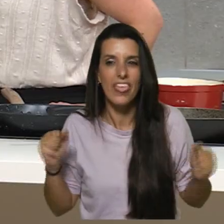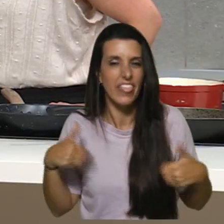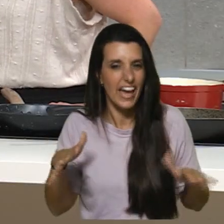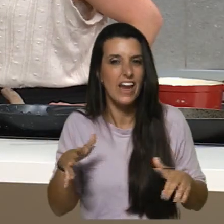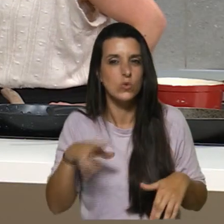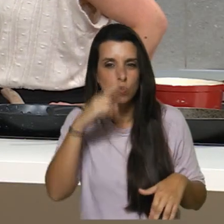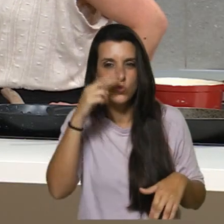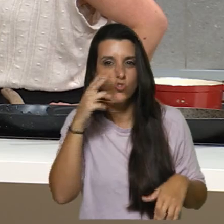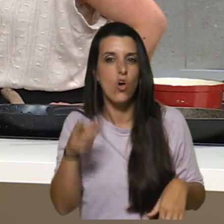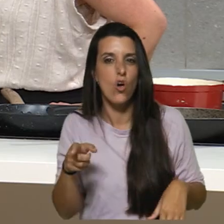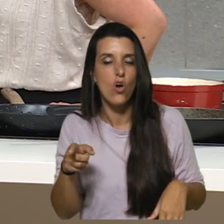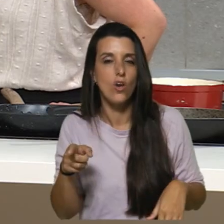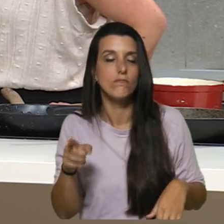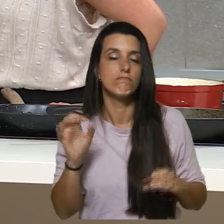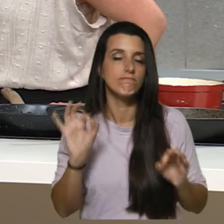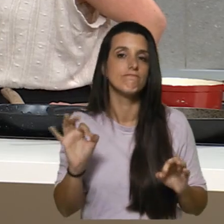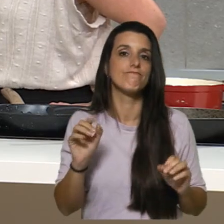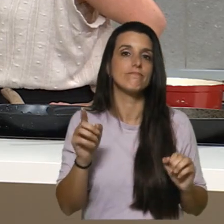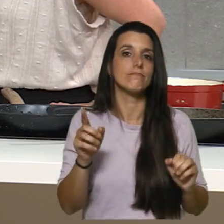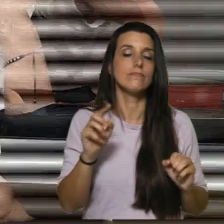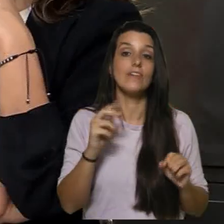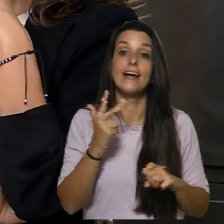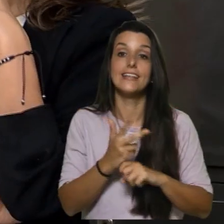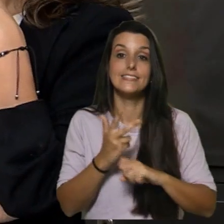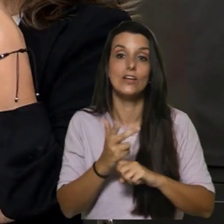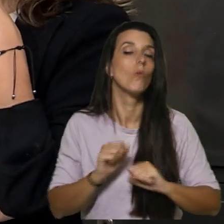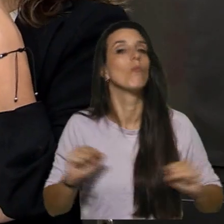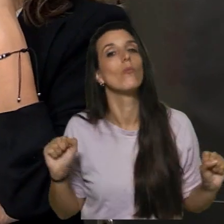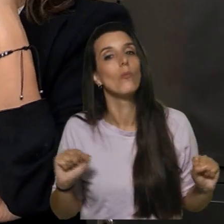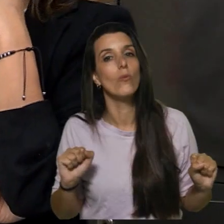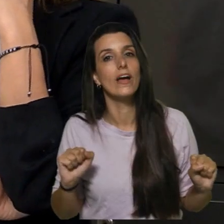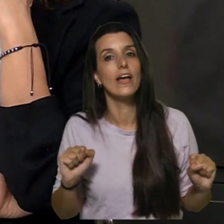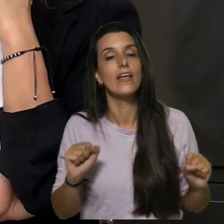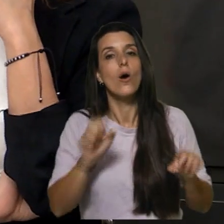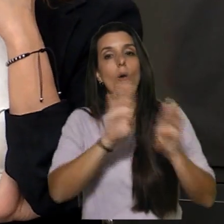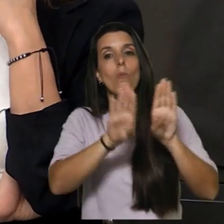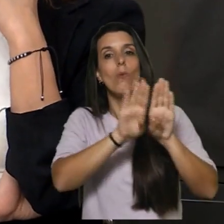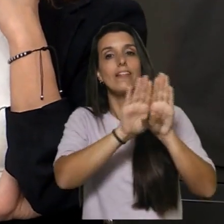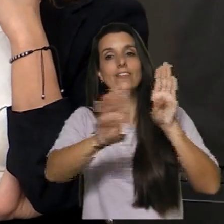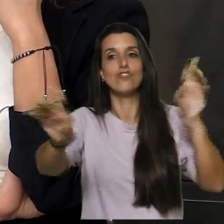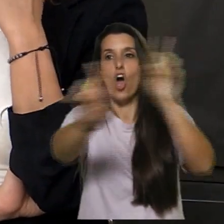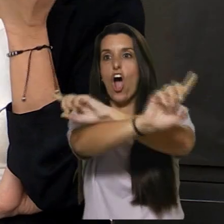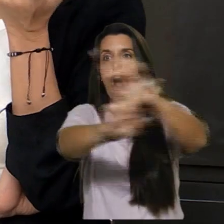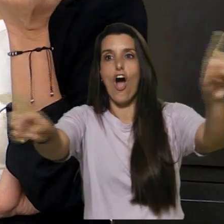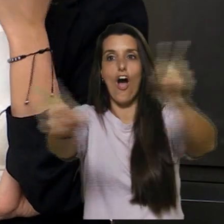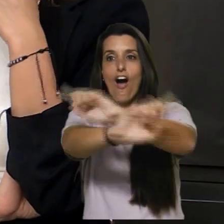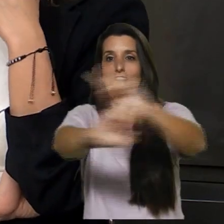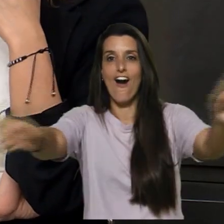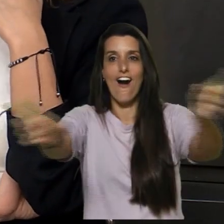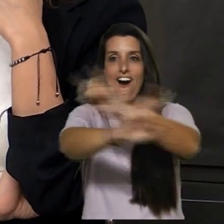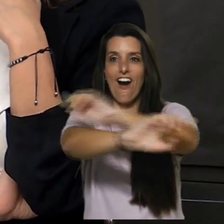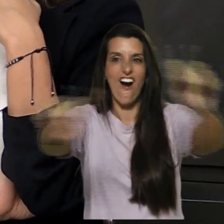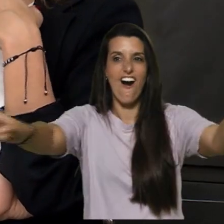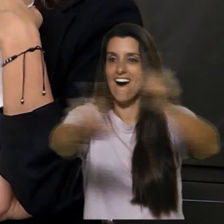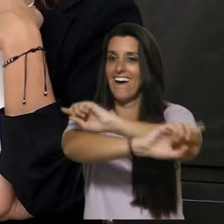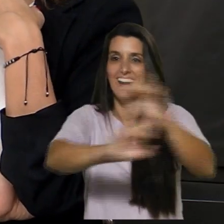Sí. Perfecto. Sí. Tercero, ¿podés dejar la puerta a un placar abierto? Sí, puedo.